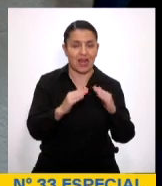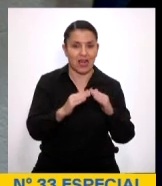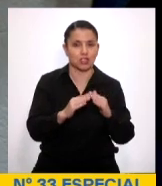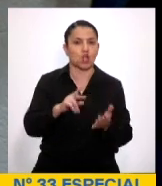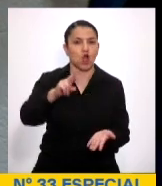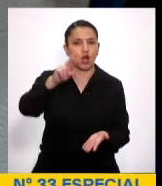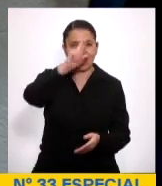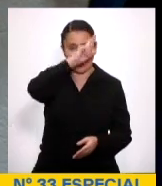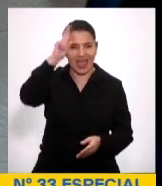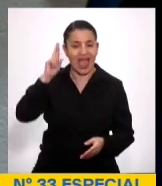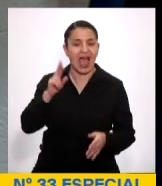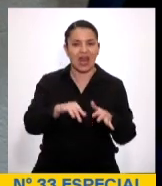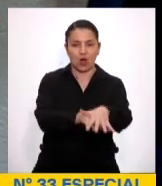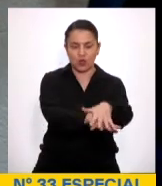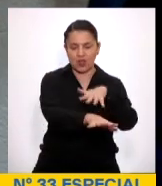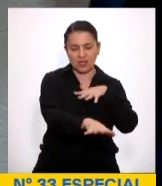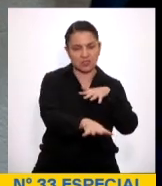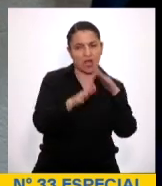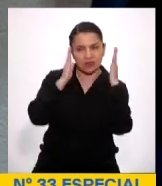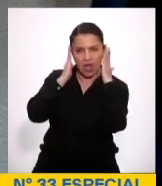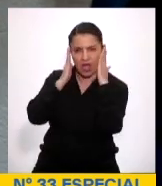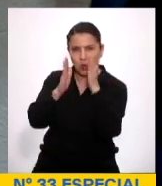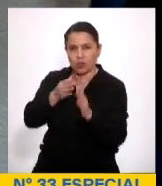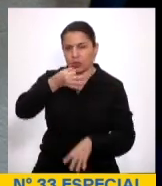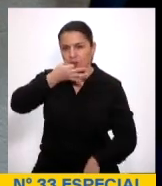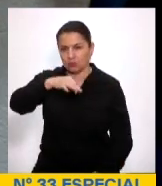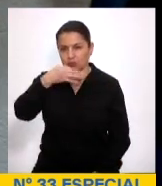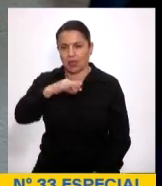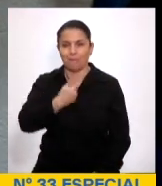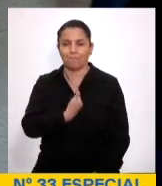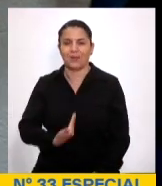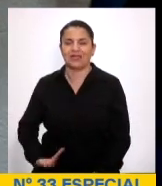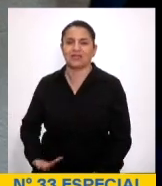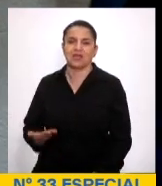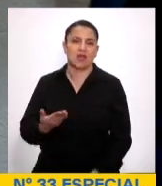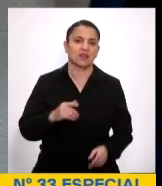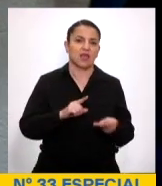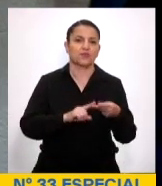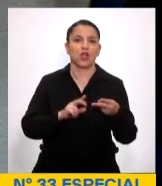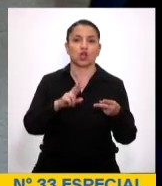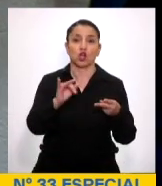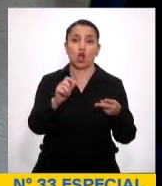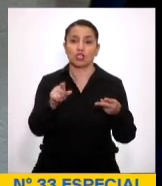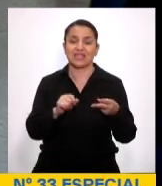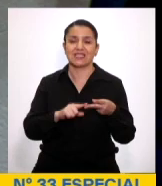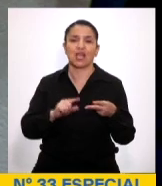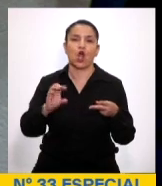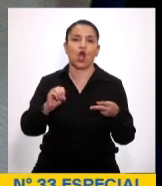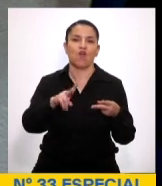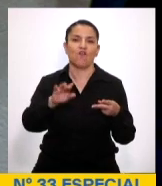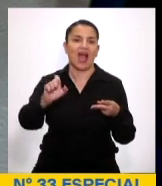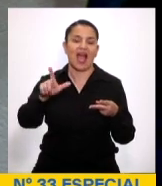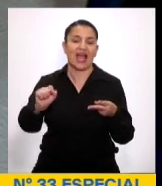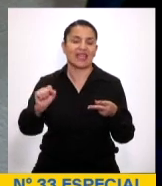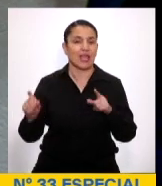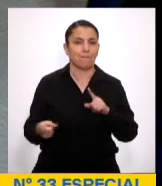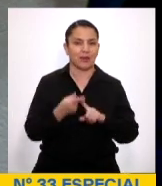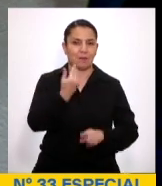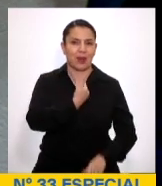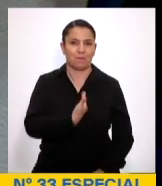las palabras Juan Martínez de rosas presidente de la junta y de Juan Antonio Valle recién designado primer presidente de la